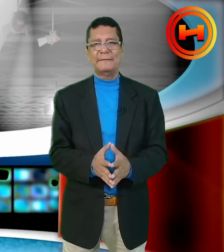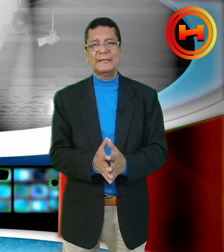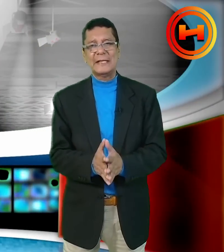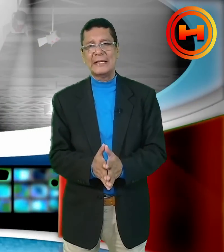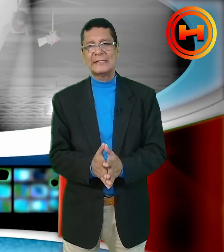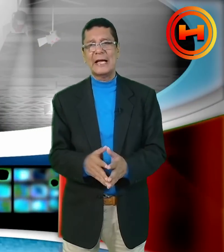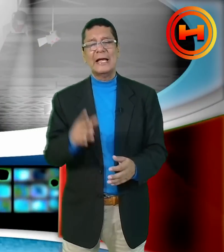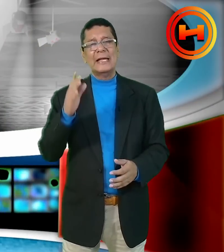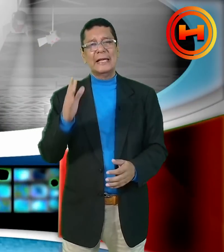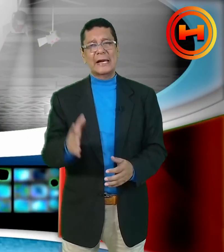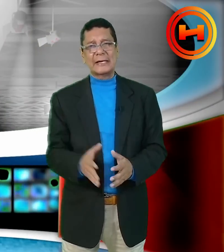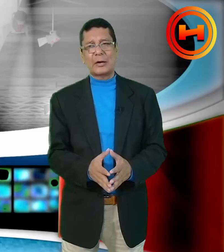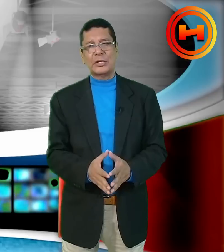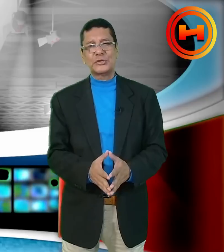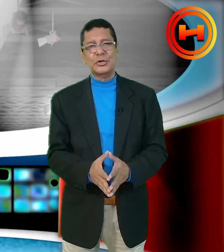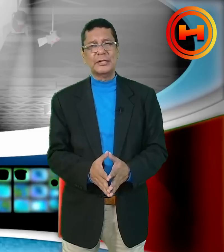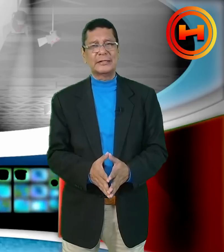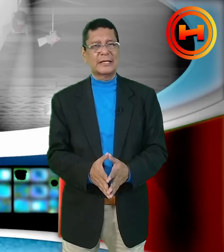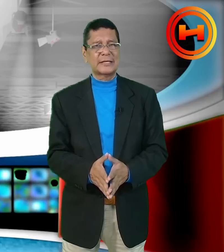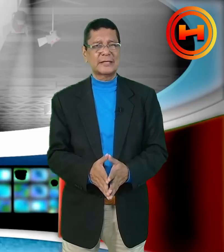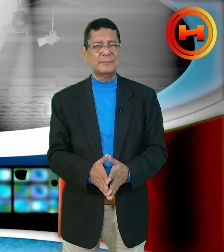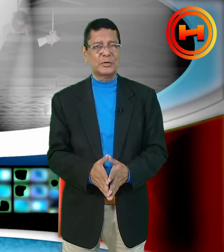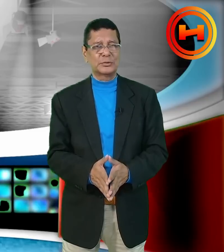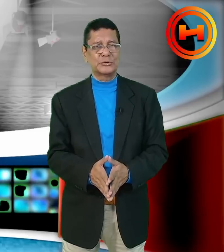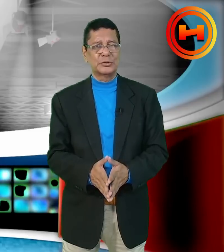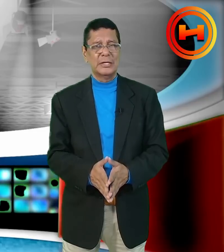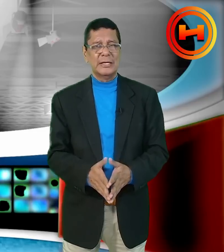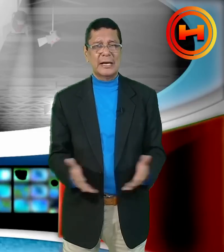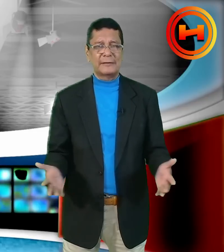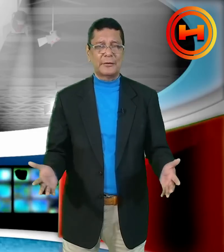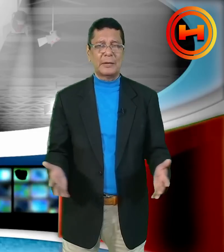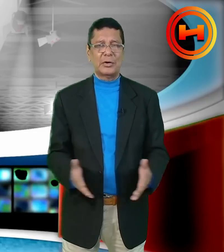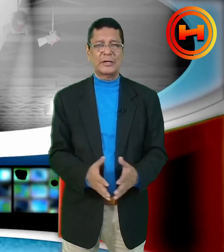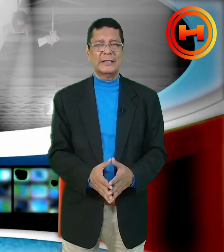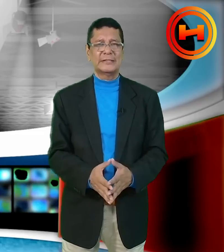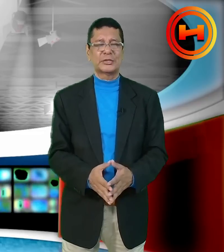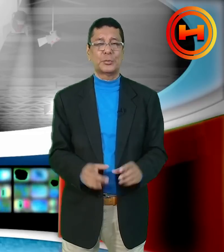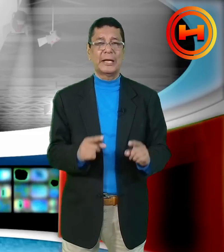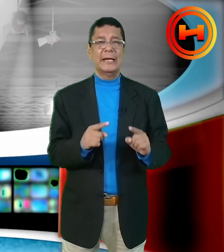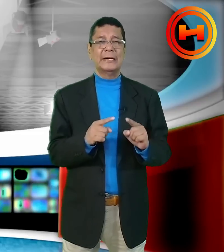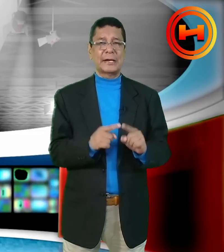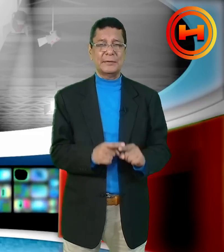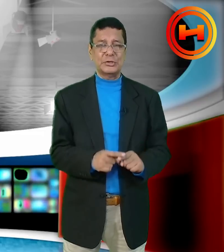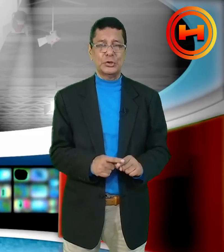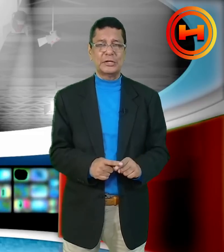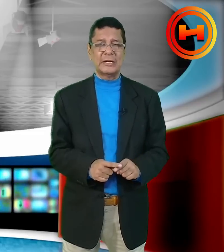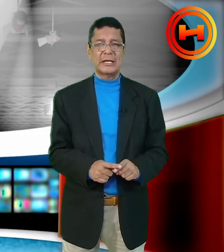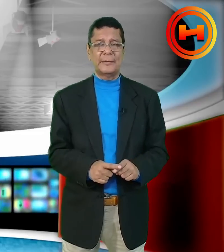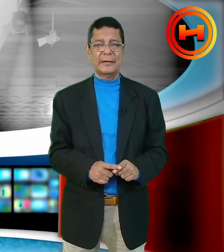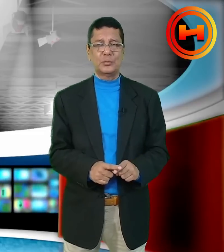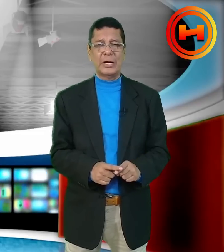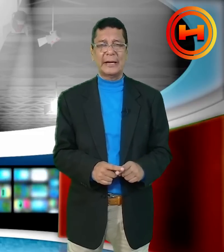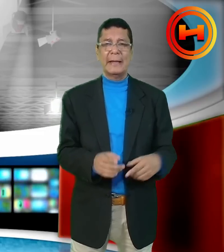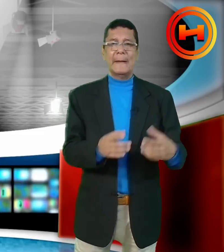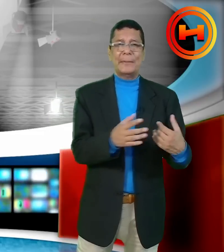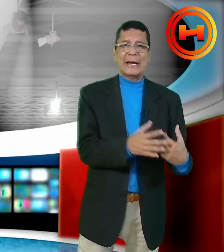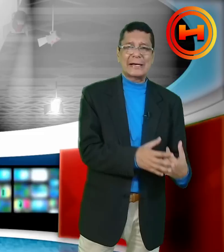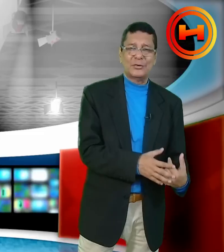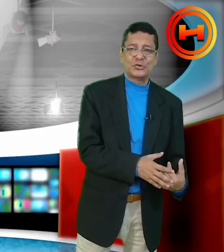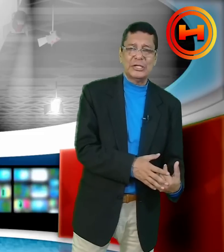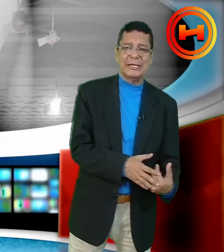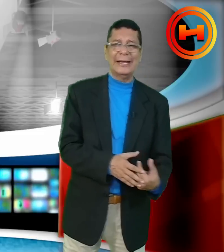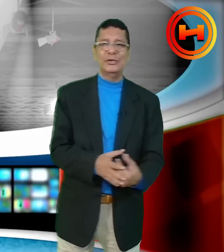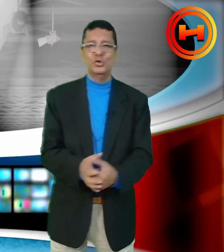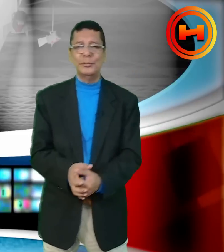trabajando para la eficiencia en la recaudación de tasas e impuestos. La reforma a la ordenanza sobre revisión técnica vehicular